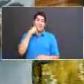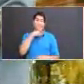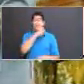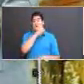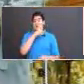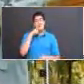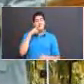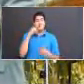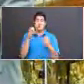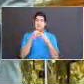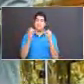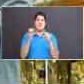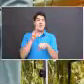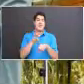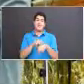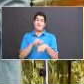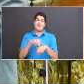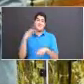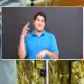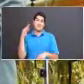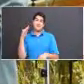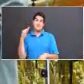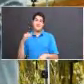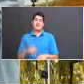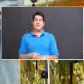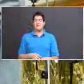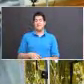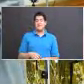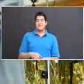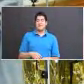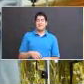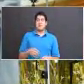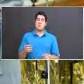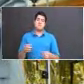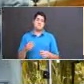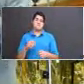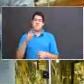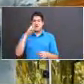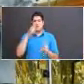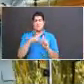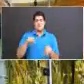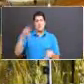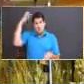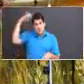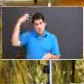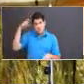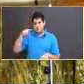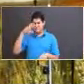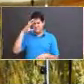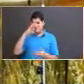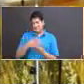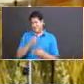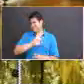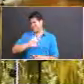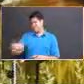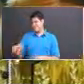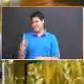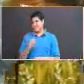pastor ni apóstol le pasa eso, mucho menos a un profeta. ¿Qué le va a creer usted?